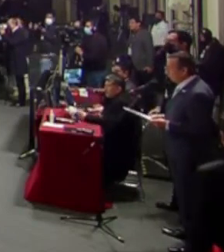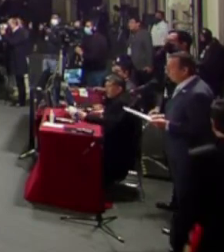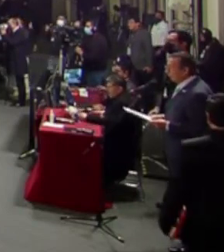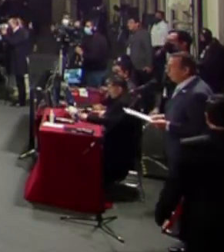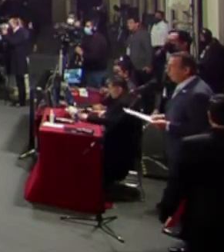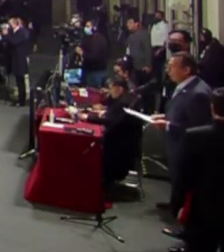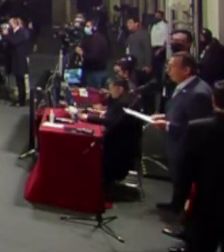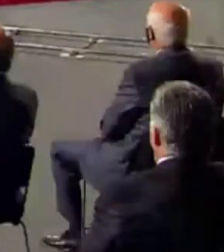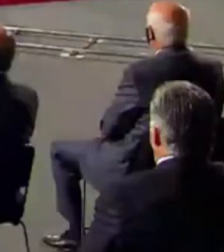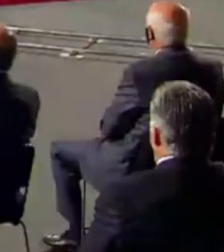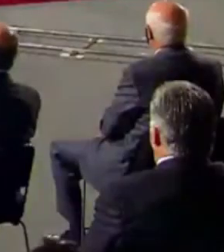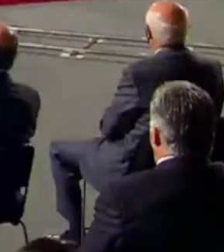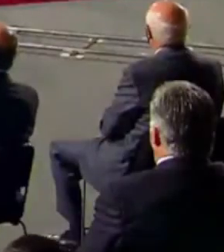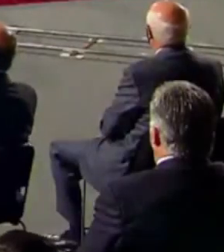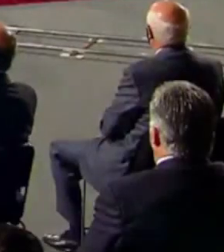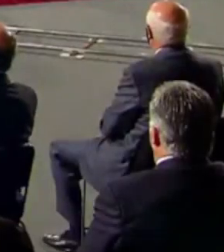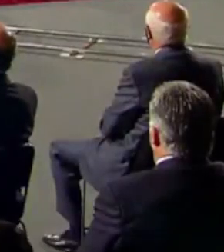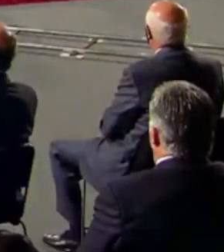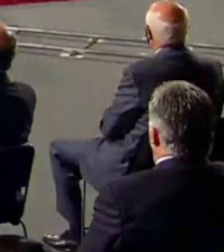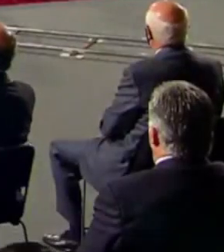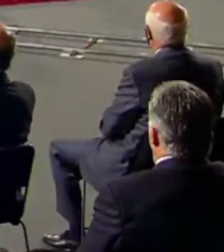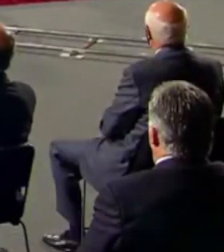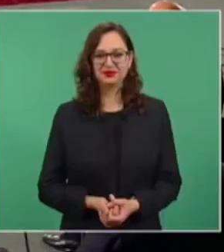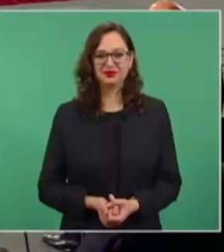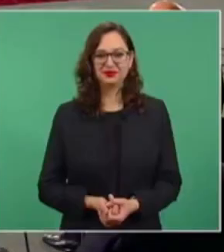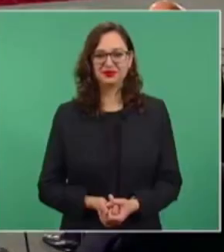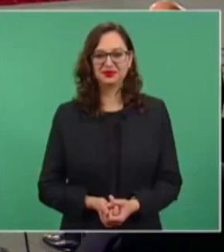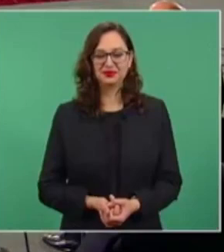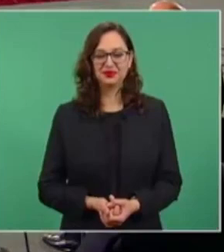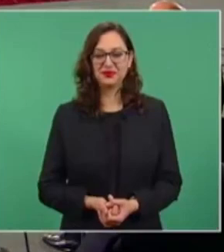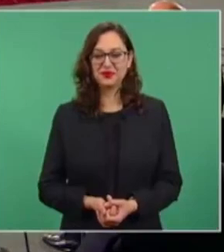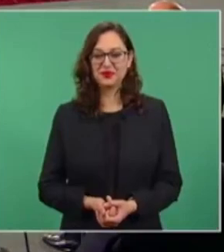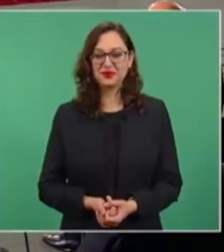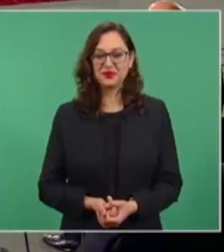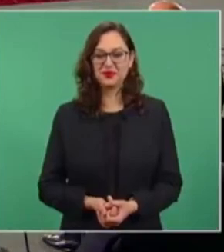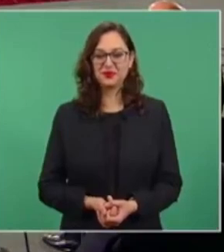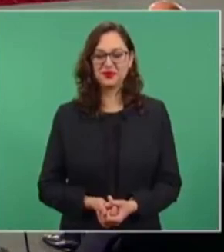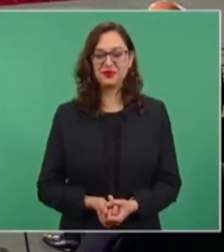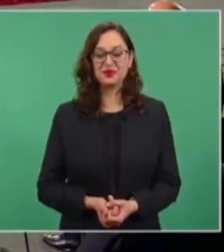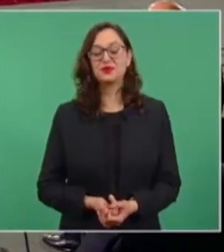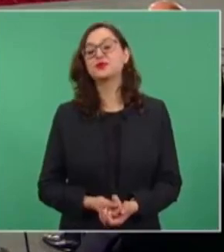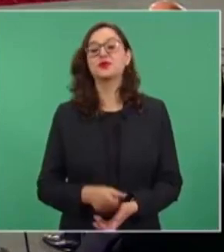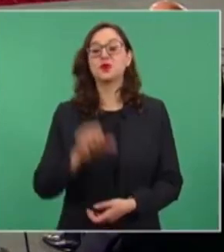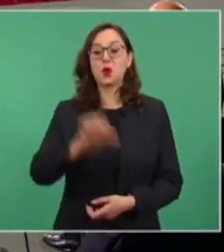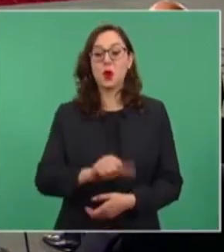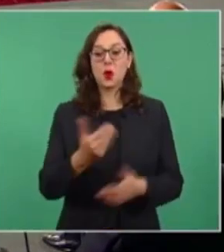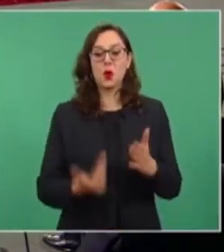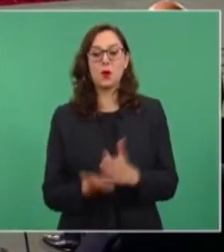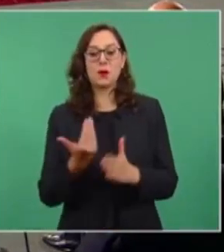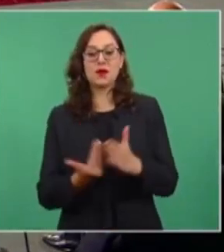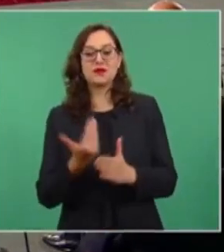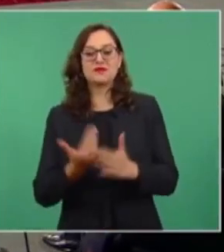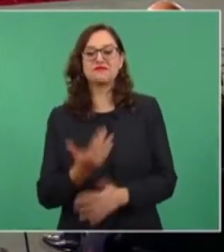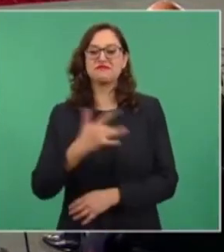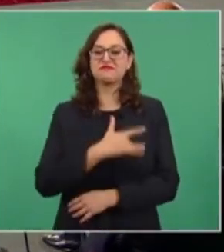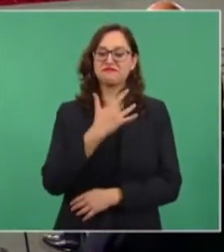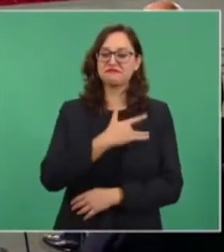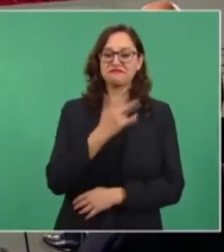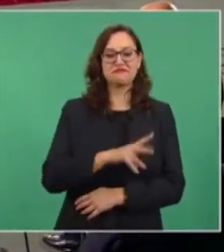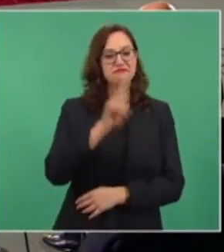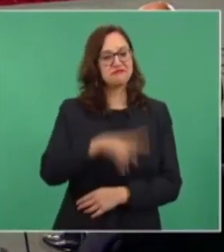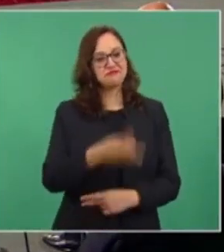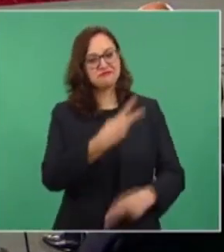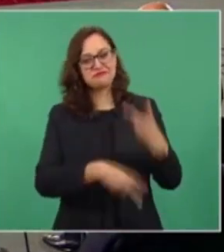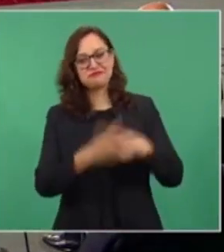Pues esta mañana, siéntense por favor, nos da mucho gusto que estén aquí con nosotros